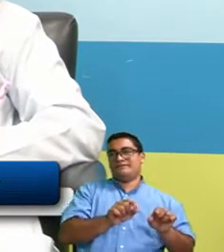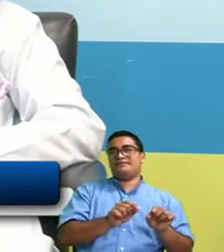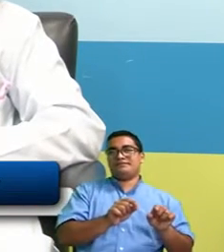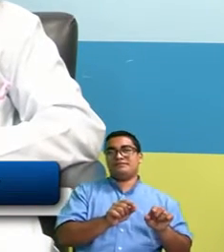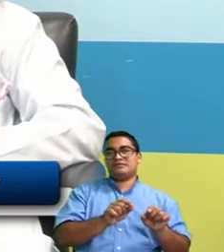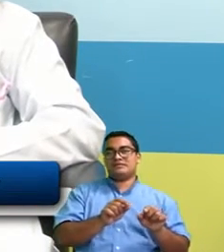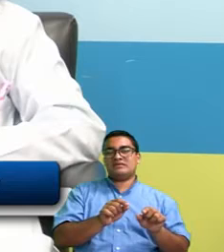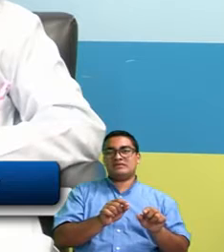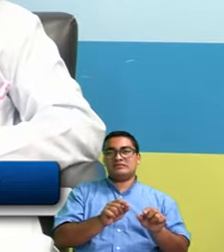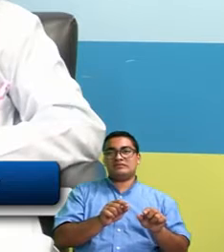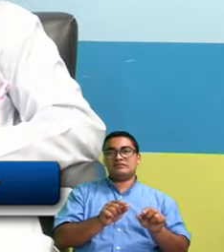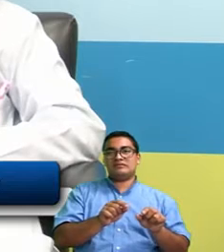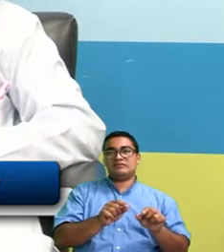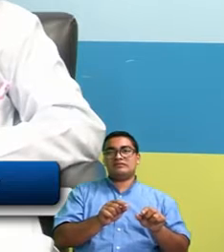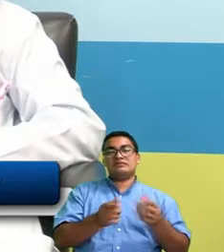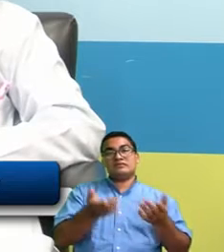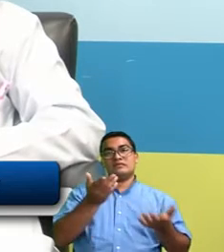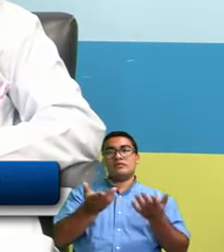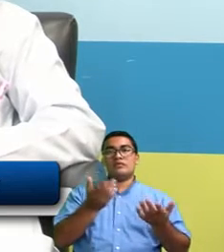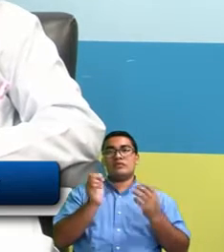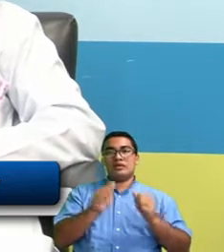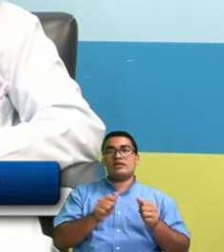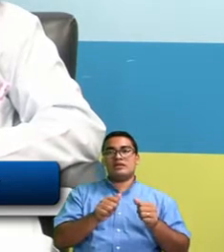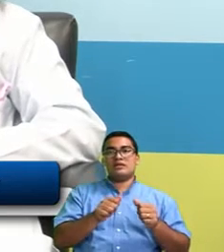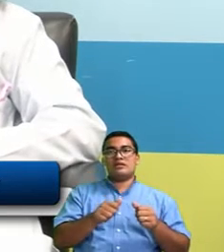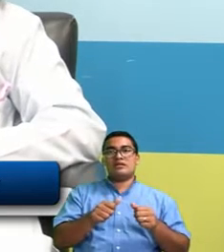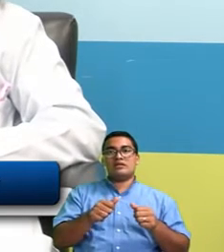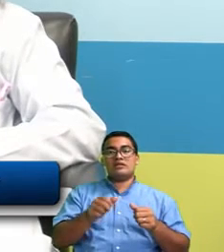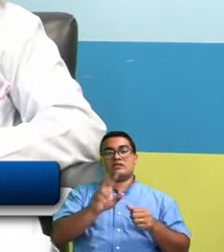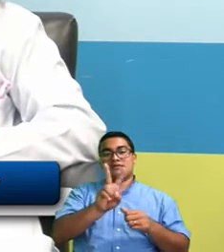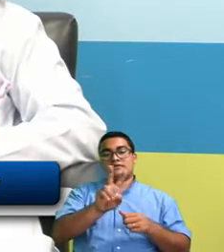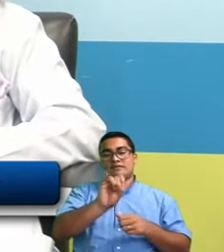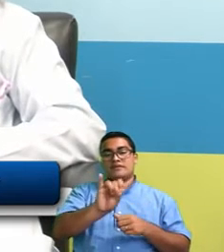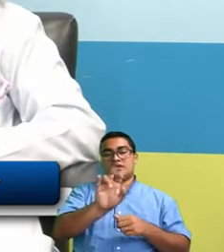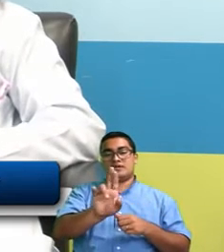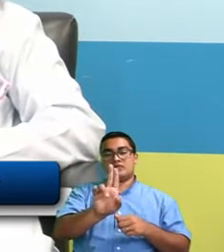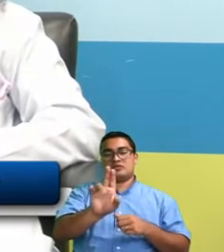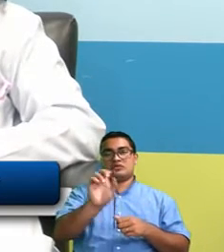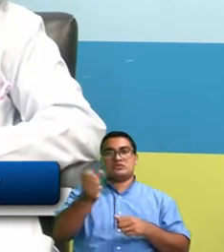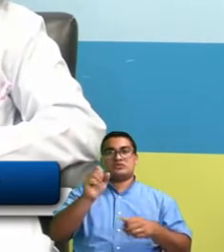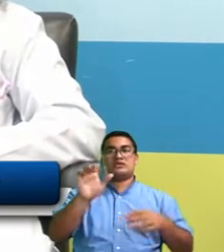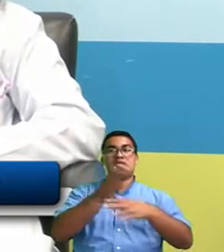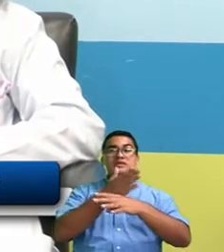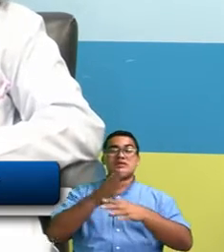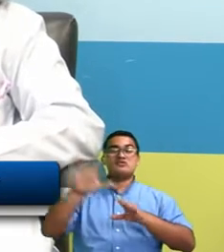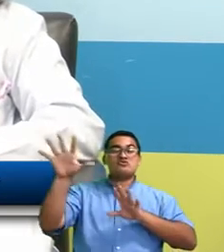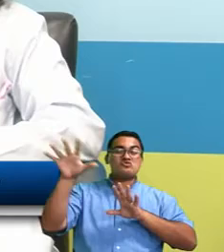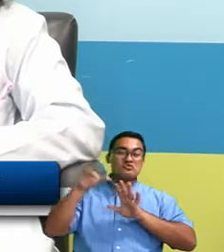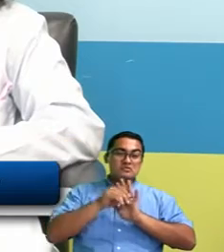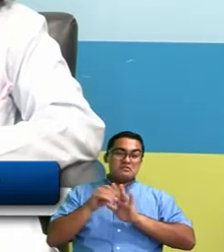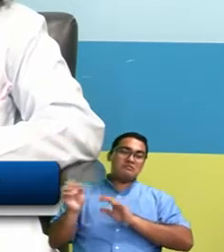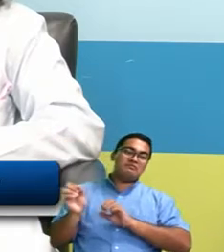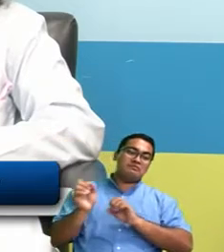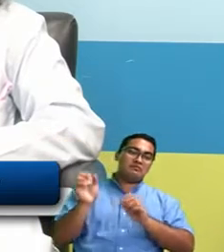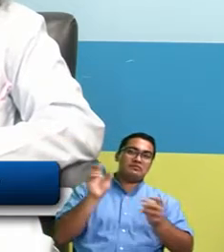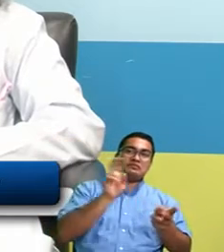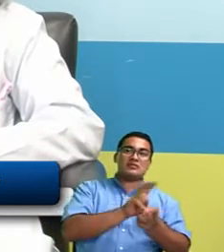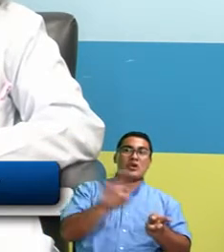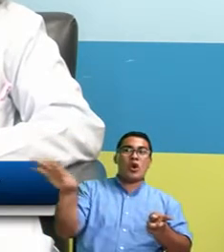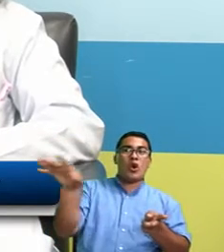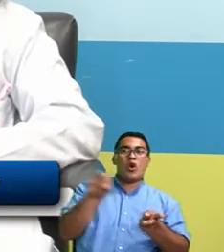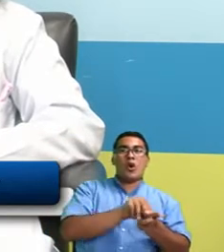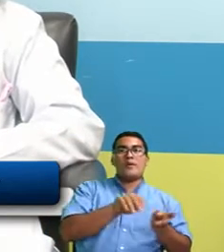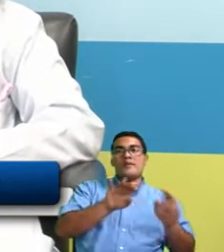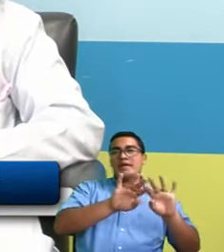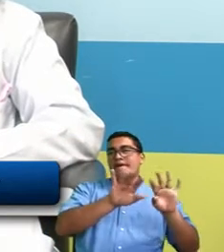con múltiples mujeres, es más probable que adquiera diferentes tipos de virus, y tal vez más de algunos de esos diferentes tipos de virus, más de alguno